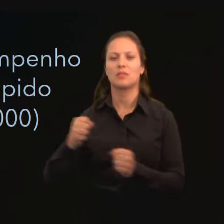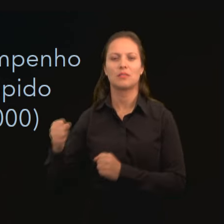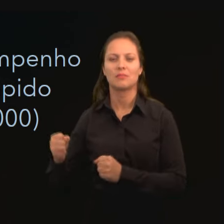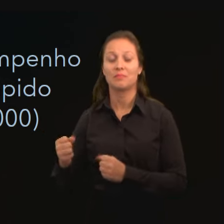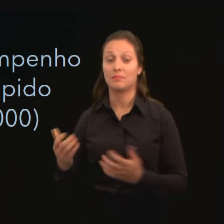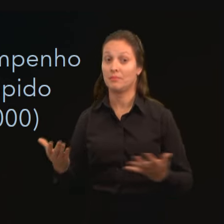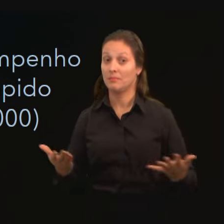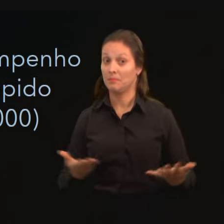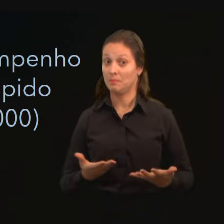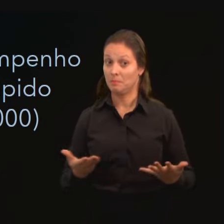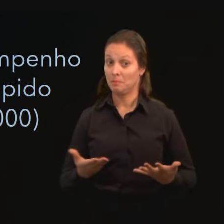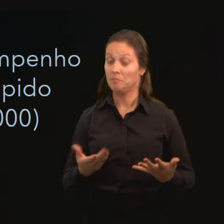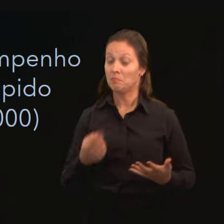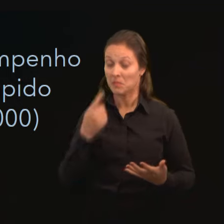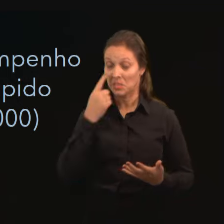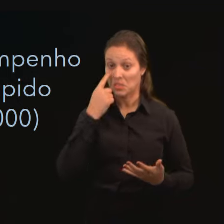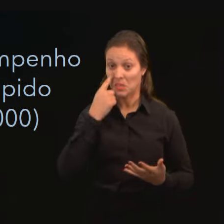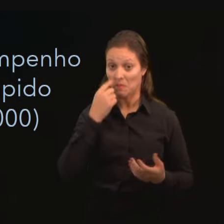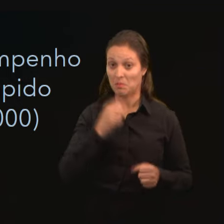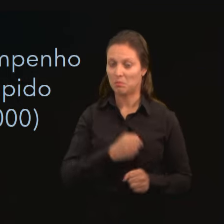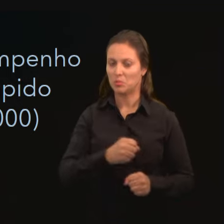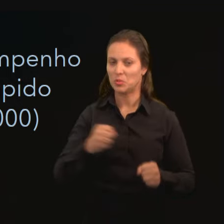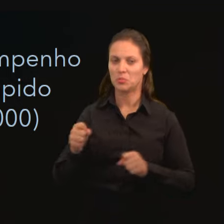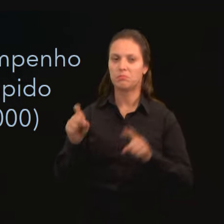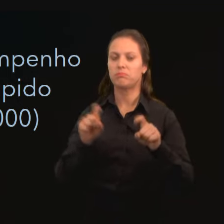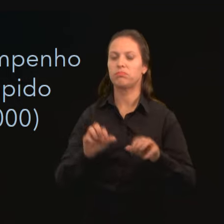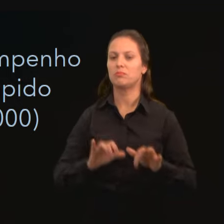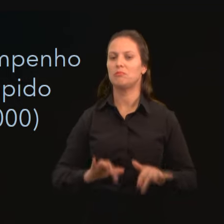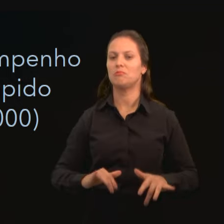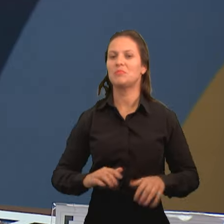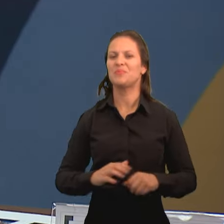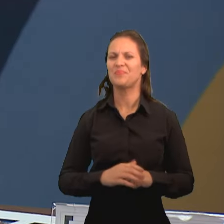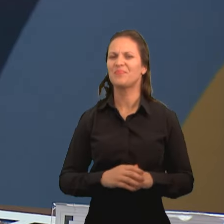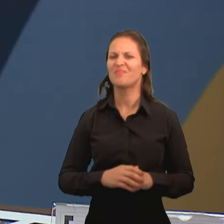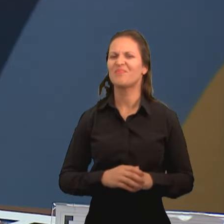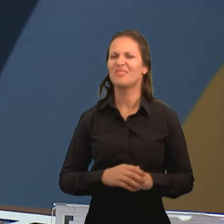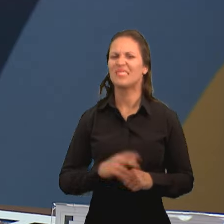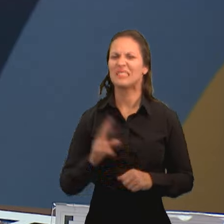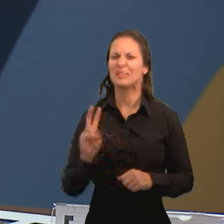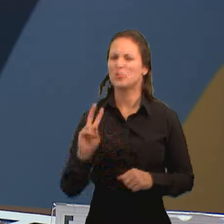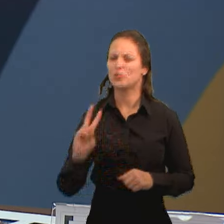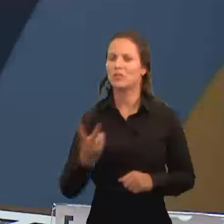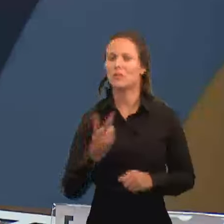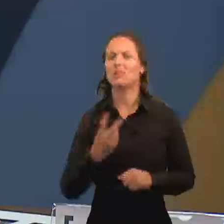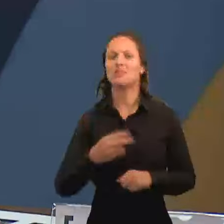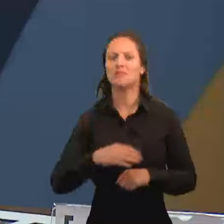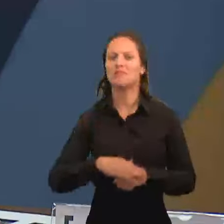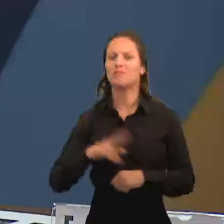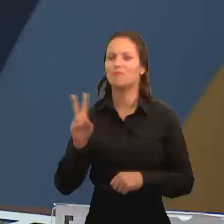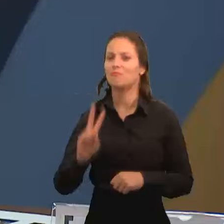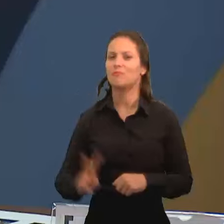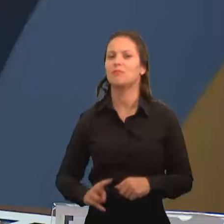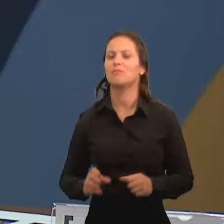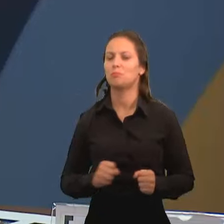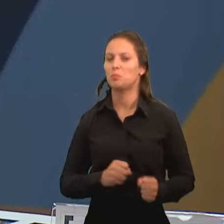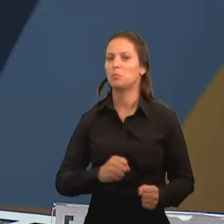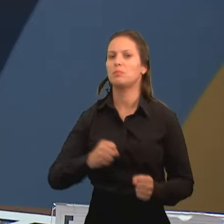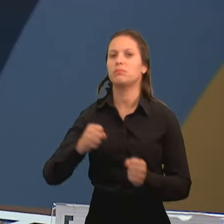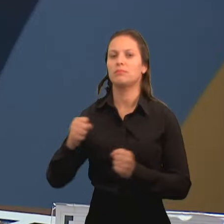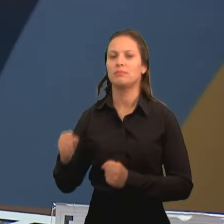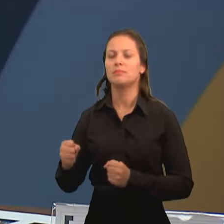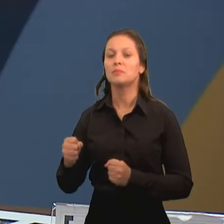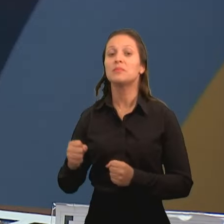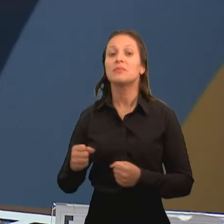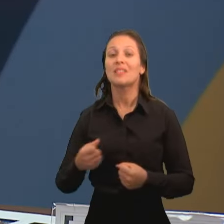grande supercomputadora del año 2000. Cuando hablamos del ChatGPT, estamos hablando de 2 millones veces más poder